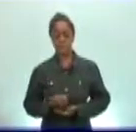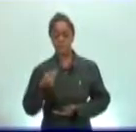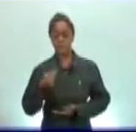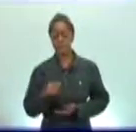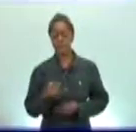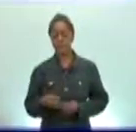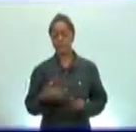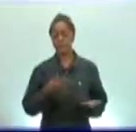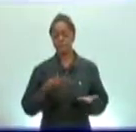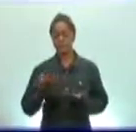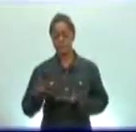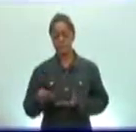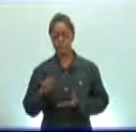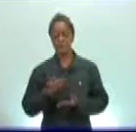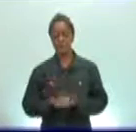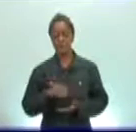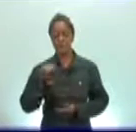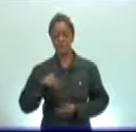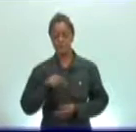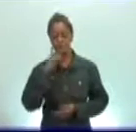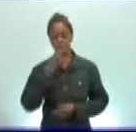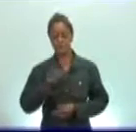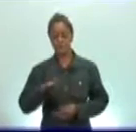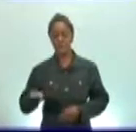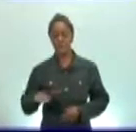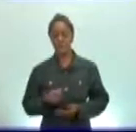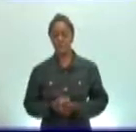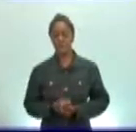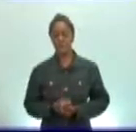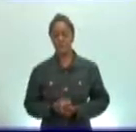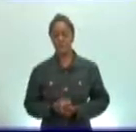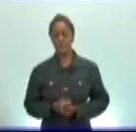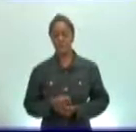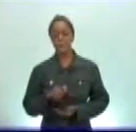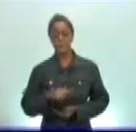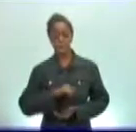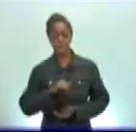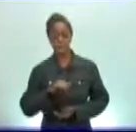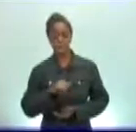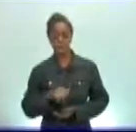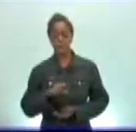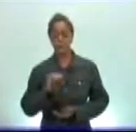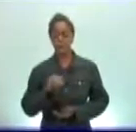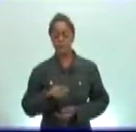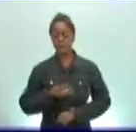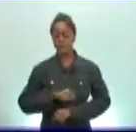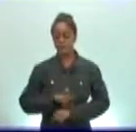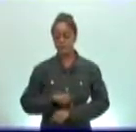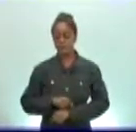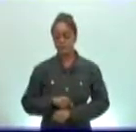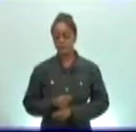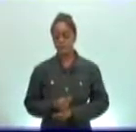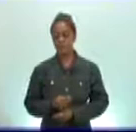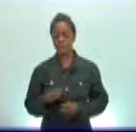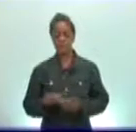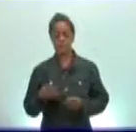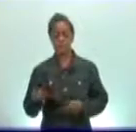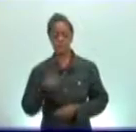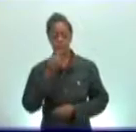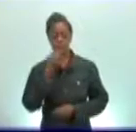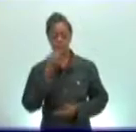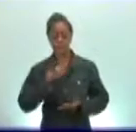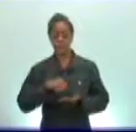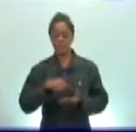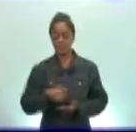vamos a presentar a continuación. Y también le vamos a dar un tiempo para que puedan copiar